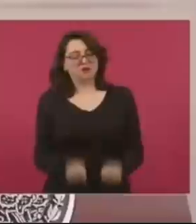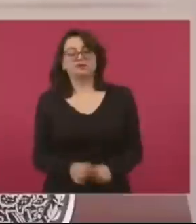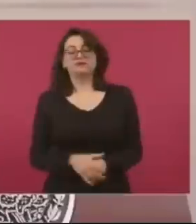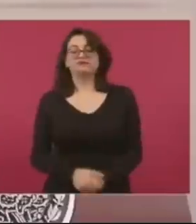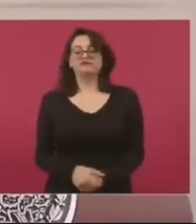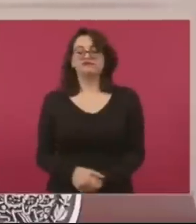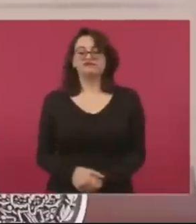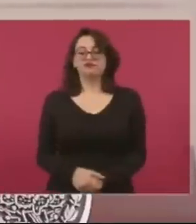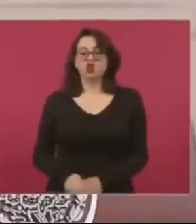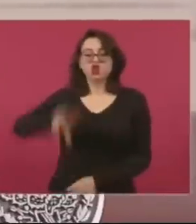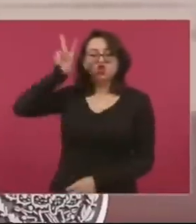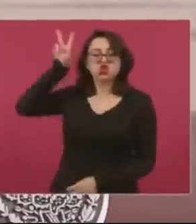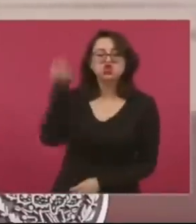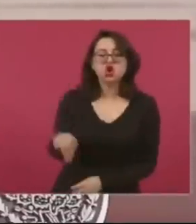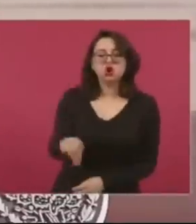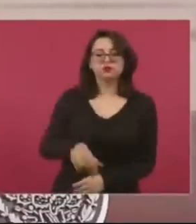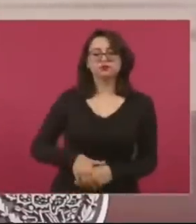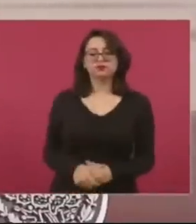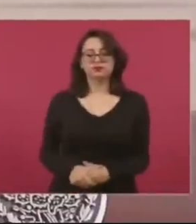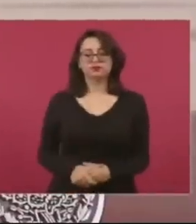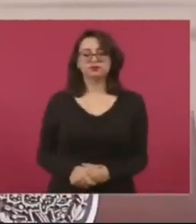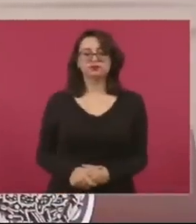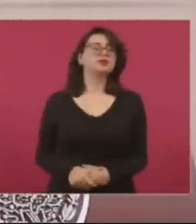o estamos esperando una señal